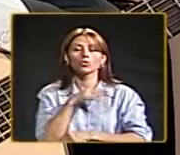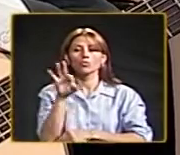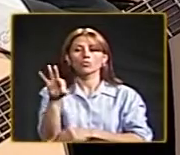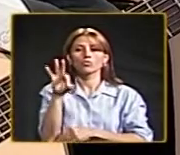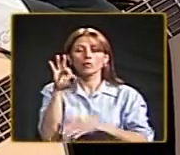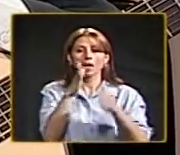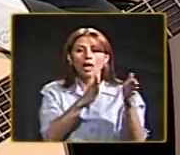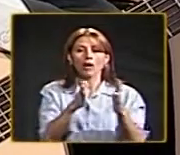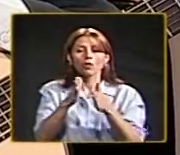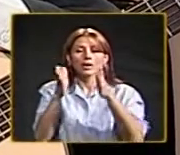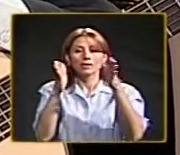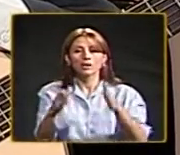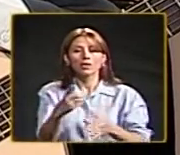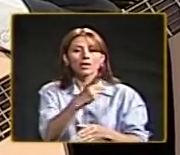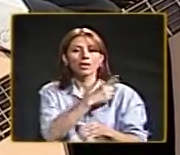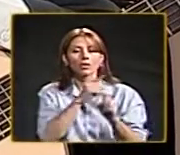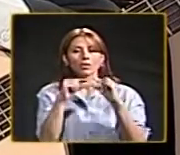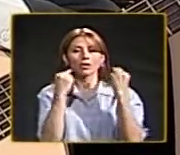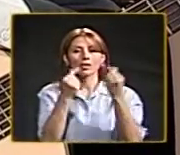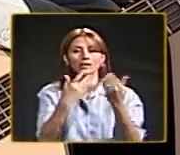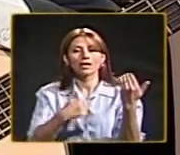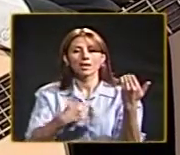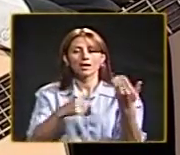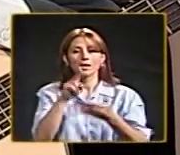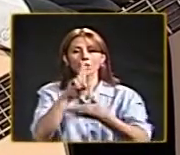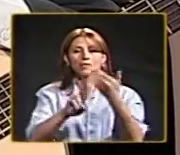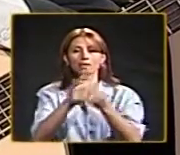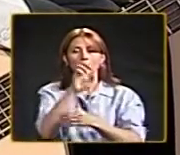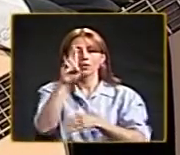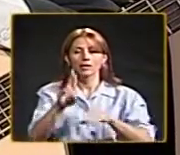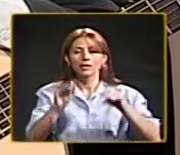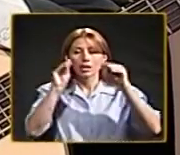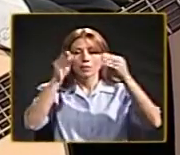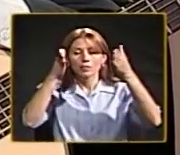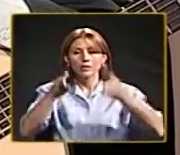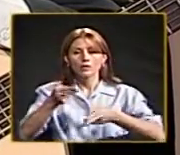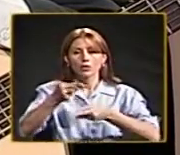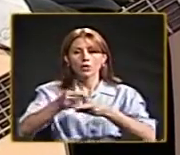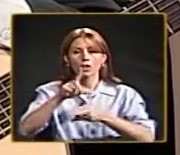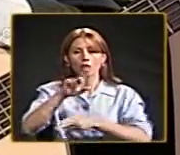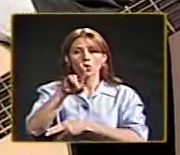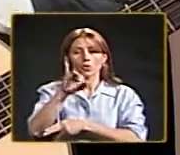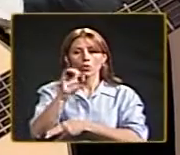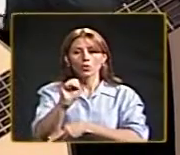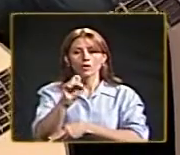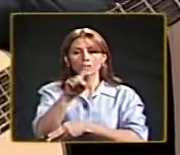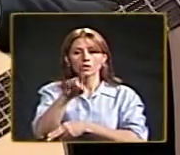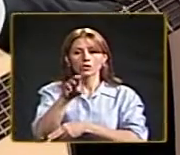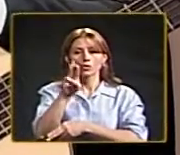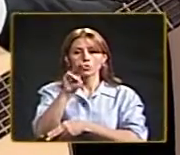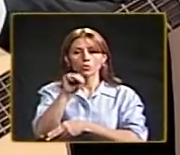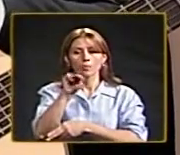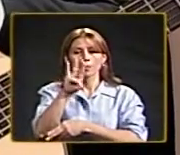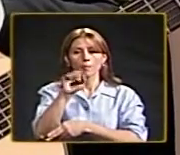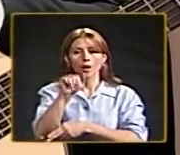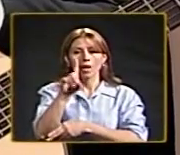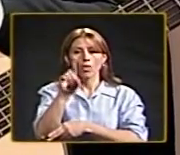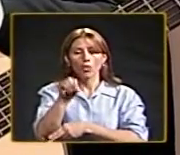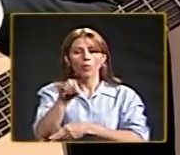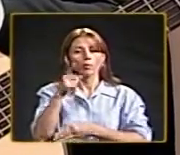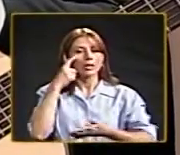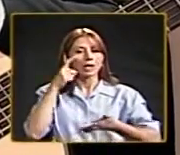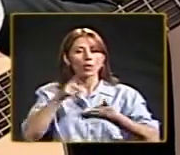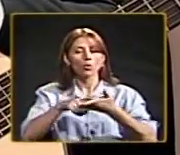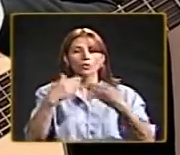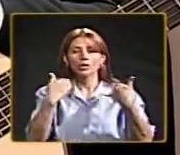de Guitarras de la Universidad de Costa Rica, al profesor Luis Zumbado, reconocido maestro en el manejo de